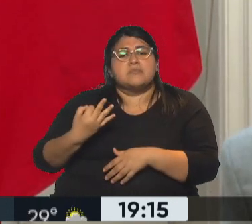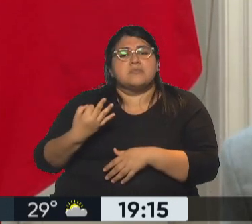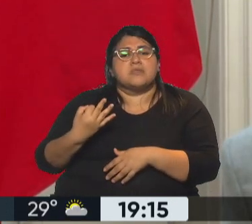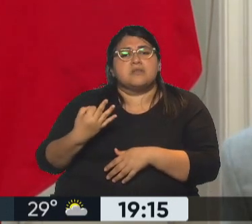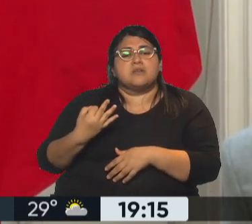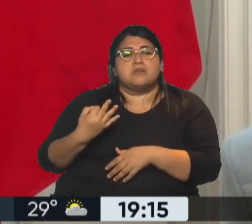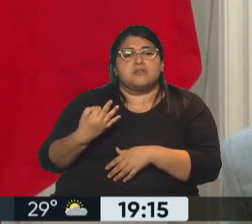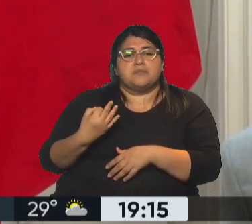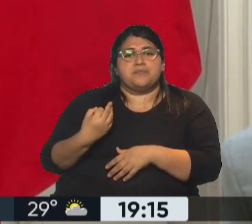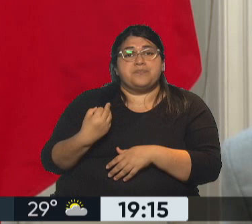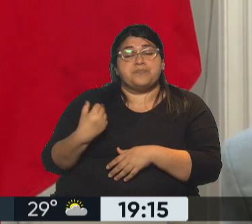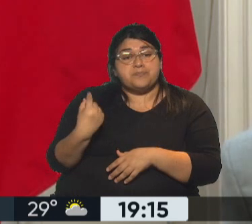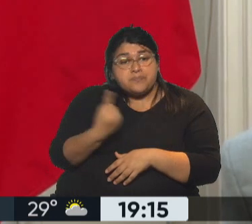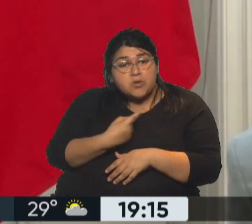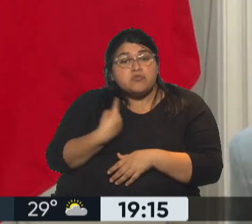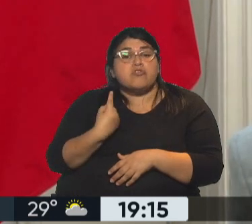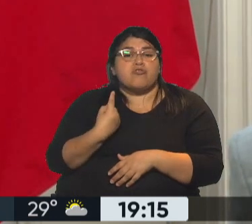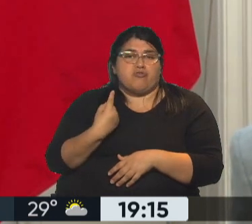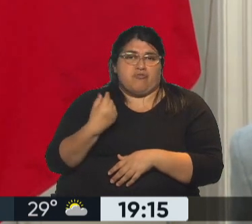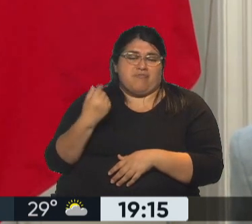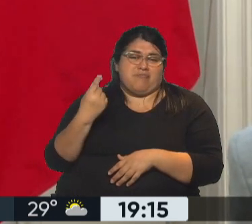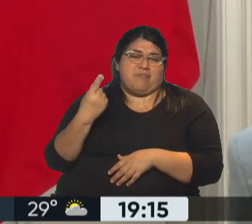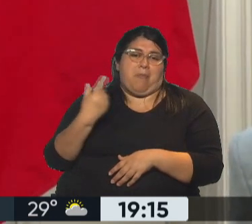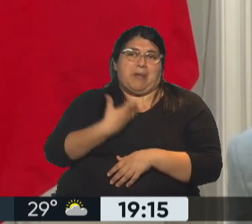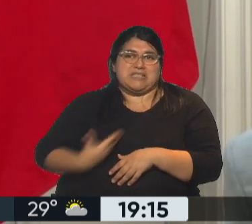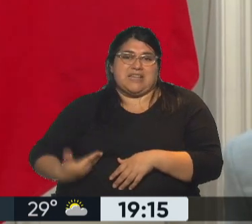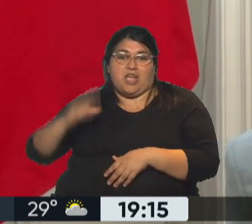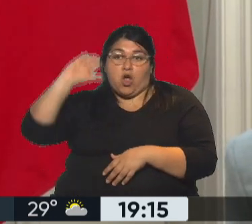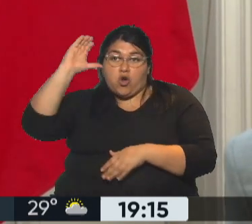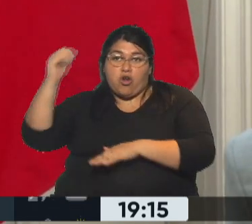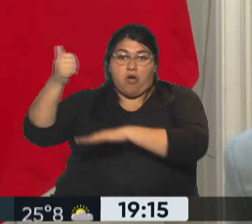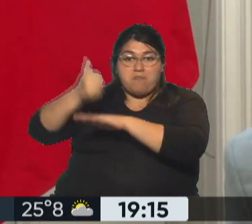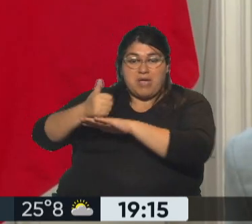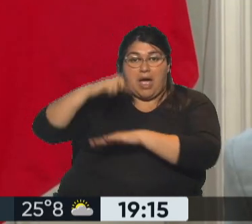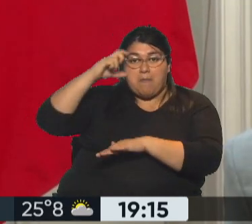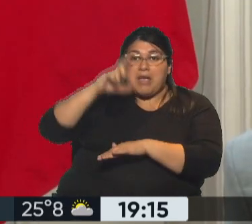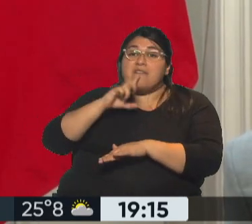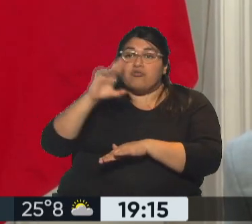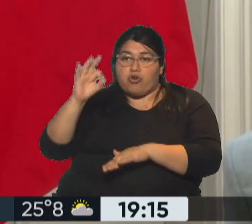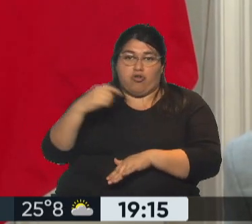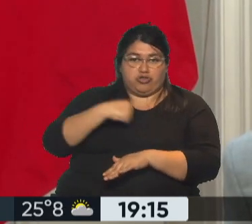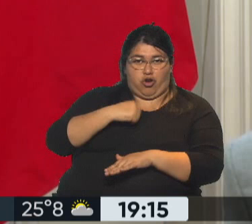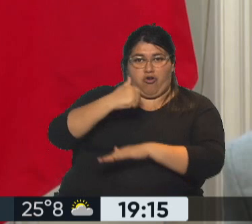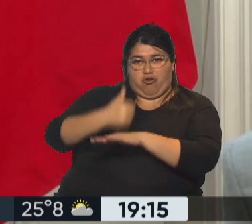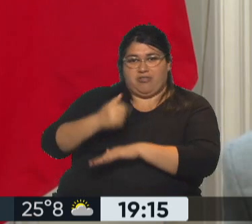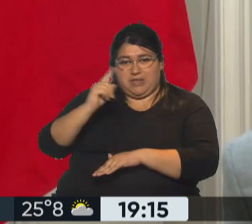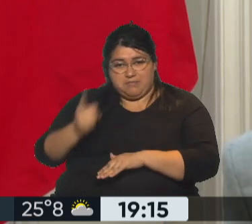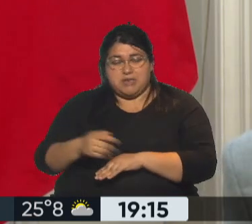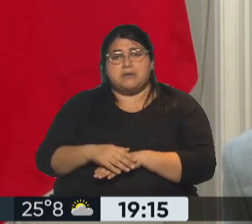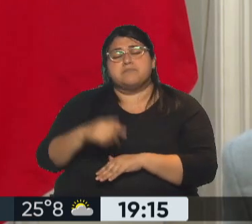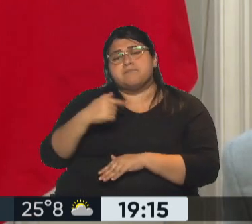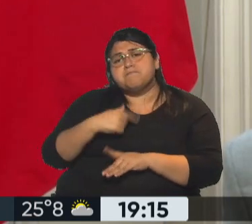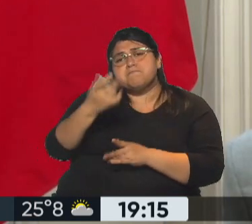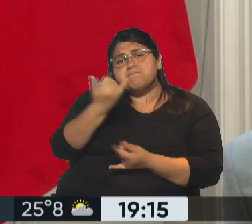Pudimos estar el presidente de Colombia, Gustavo Petro, y yo, y pudimos escuchar